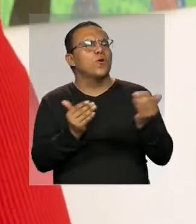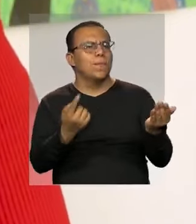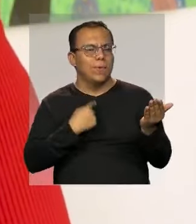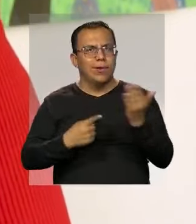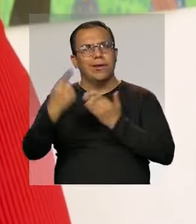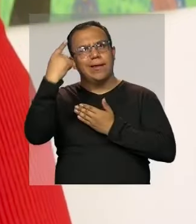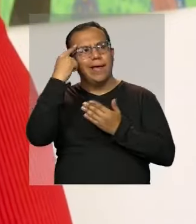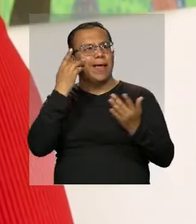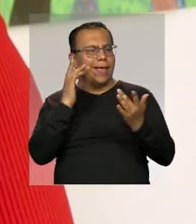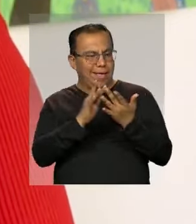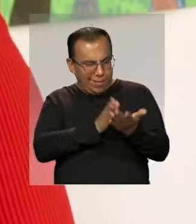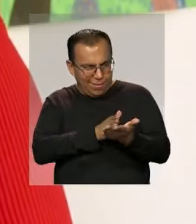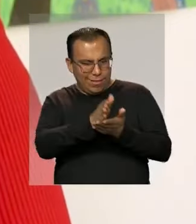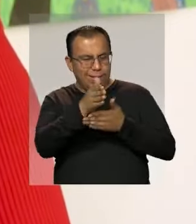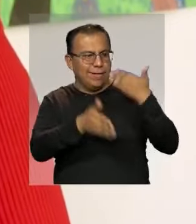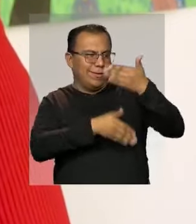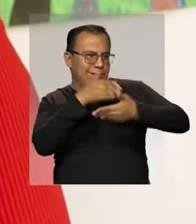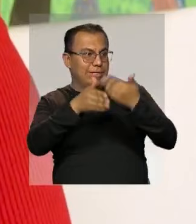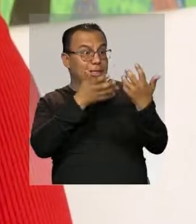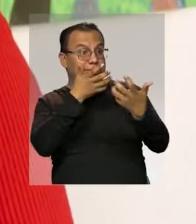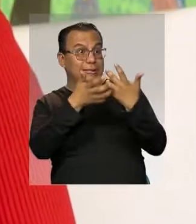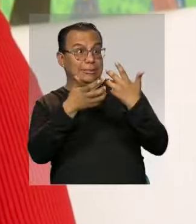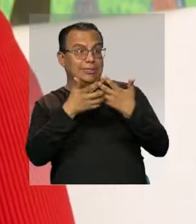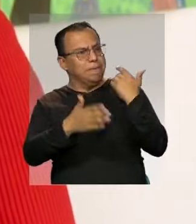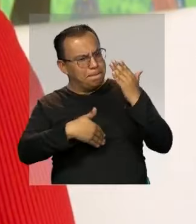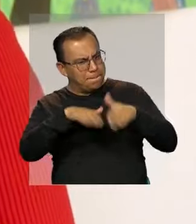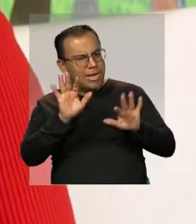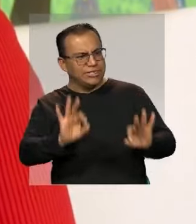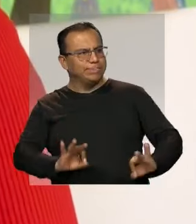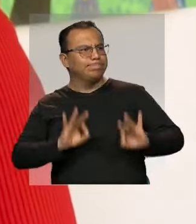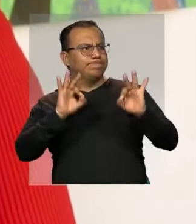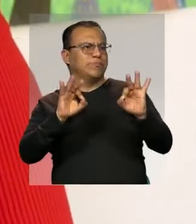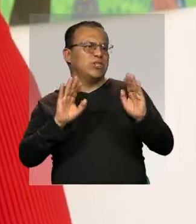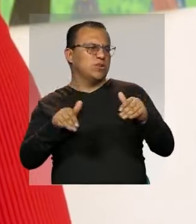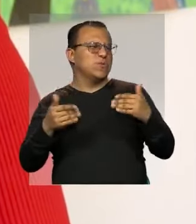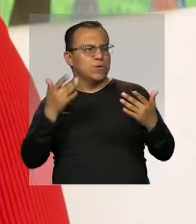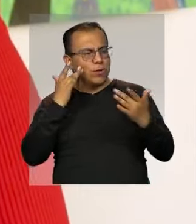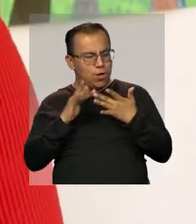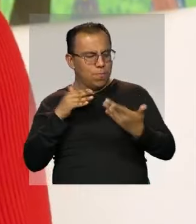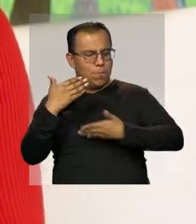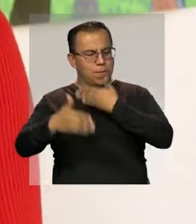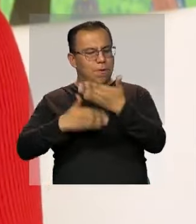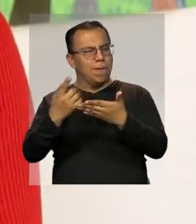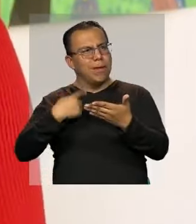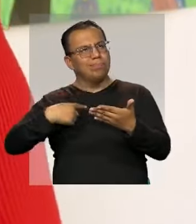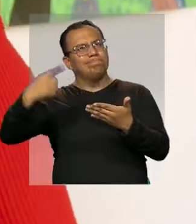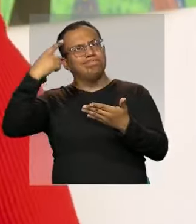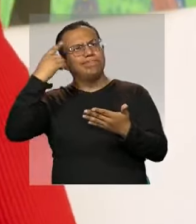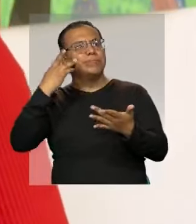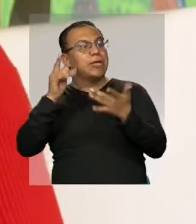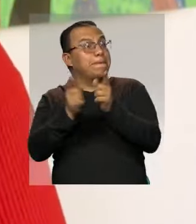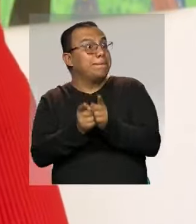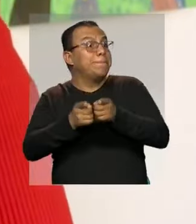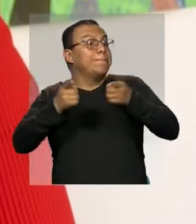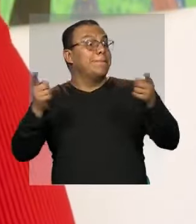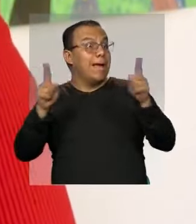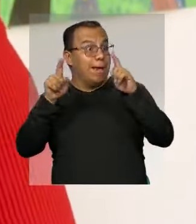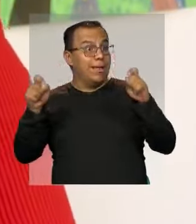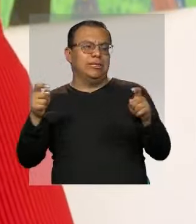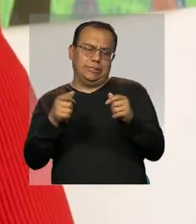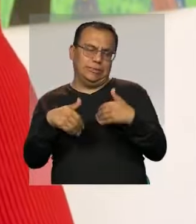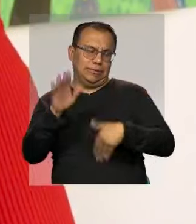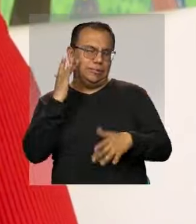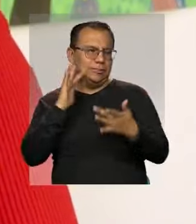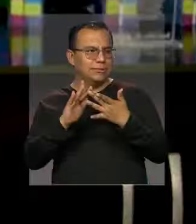piensan mantener este sistema para que sea mucho más eficiente y cómo piensan también ampliarlo para que llegue a muchas